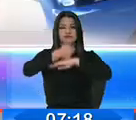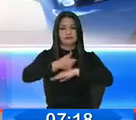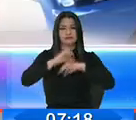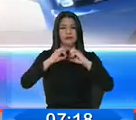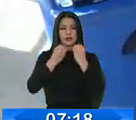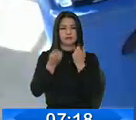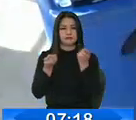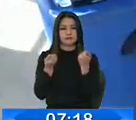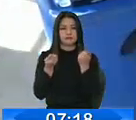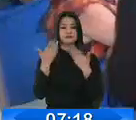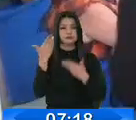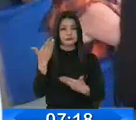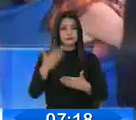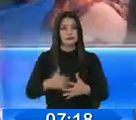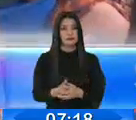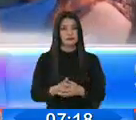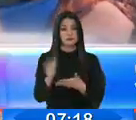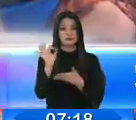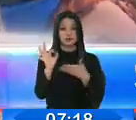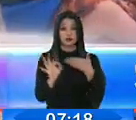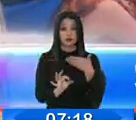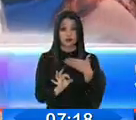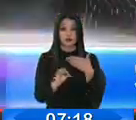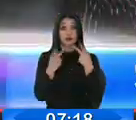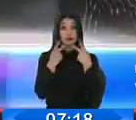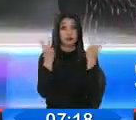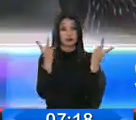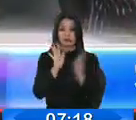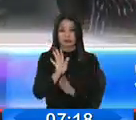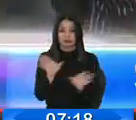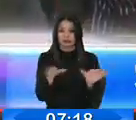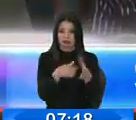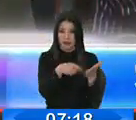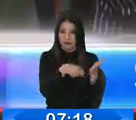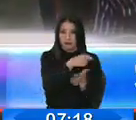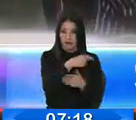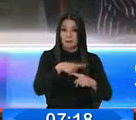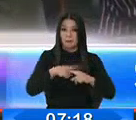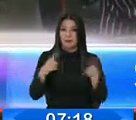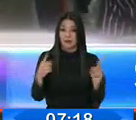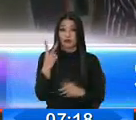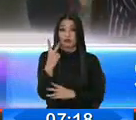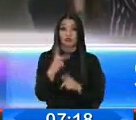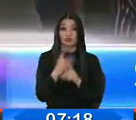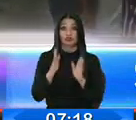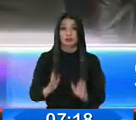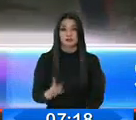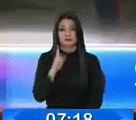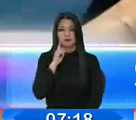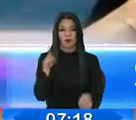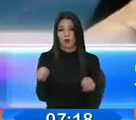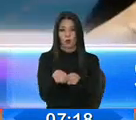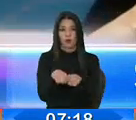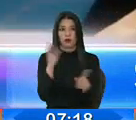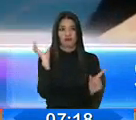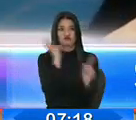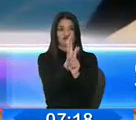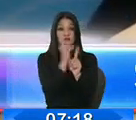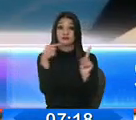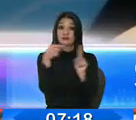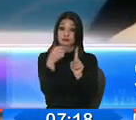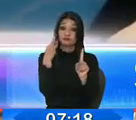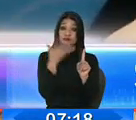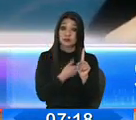Electoral. El presupuesto para las elecciones aún no es público. Sin embargo, hay críticas de 2 consejeros. El argumento de la titular del